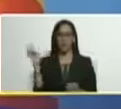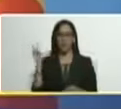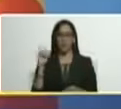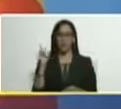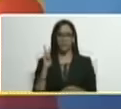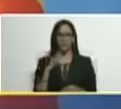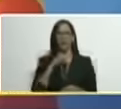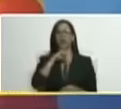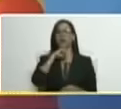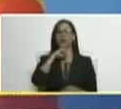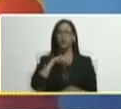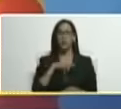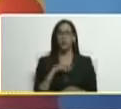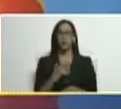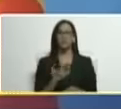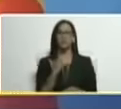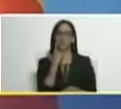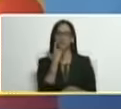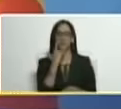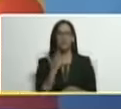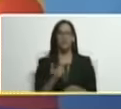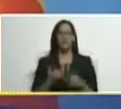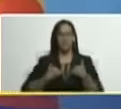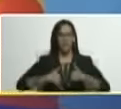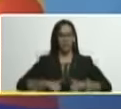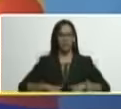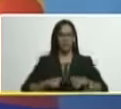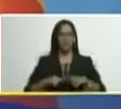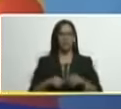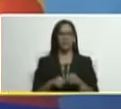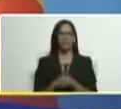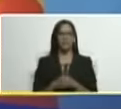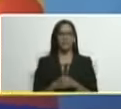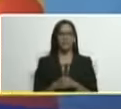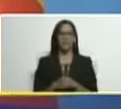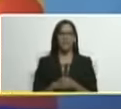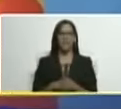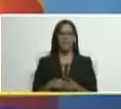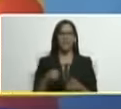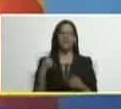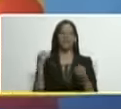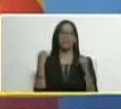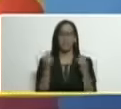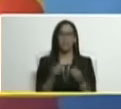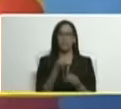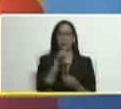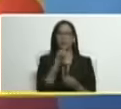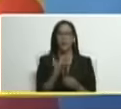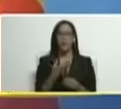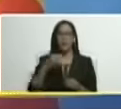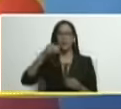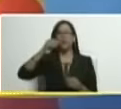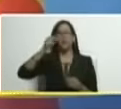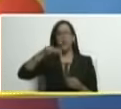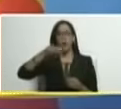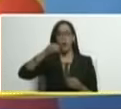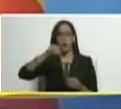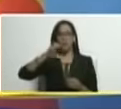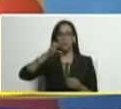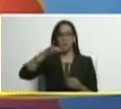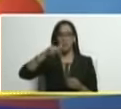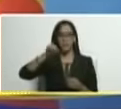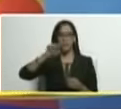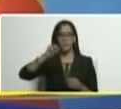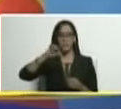la historia heroica de los hijos del tío Ho, del gran Ho Chi Minh, el gran maestro de